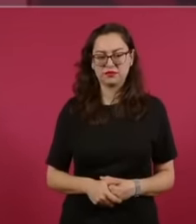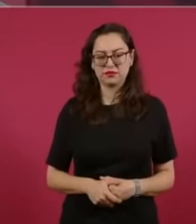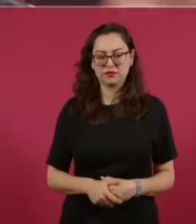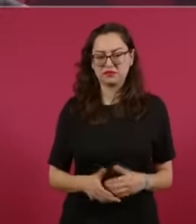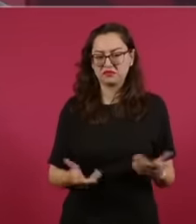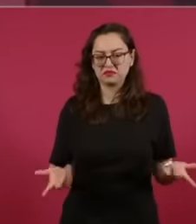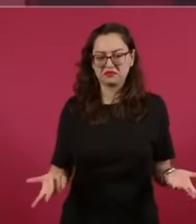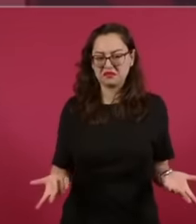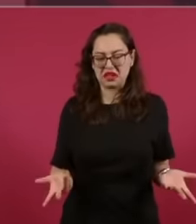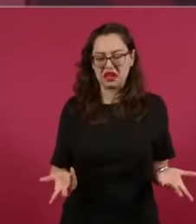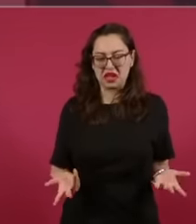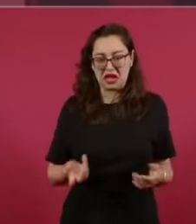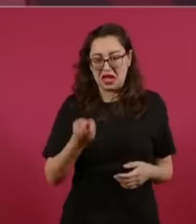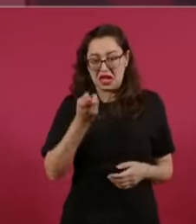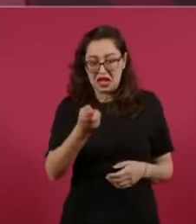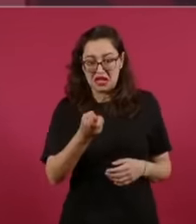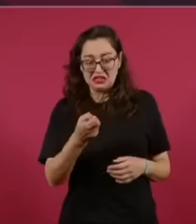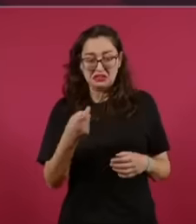Nada.